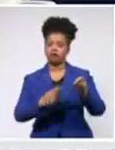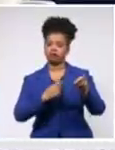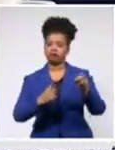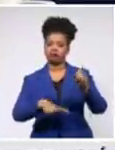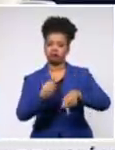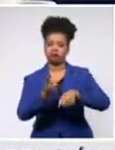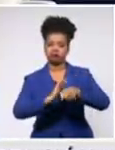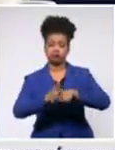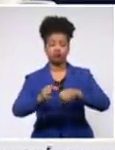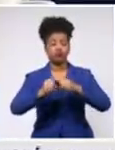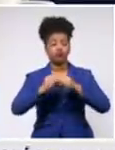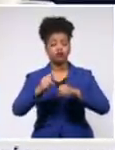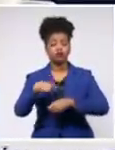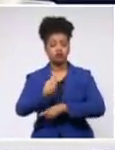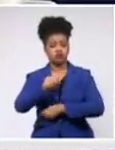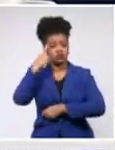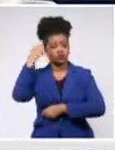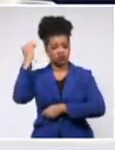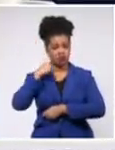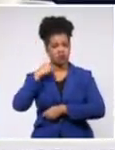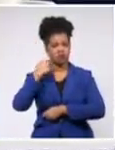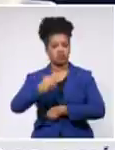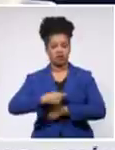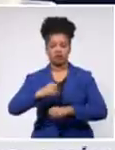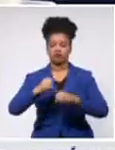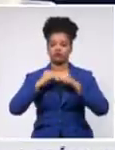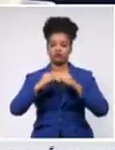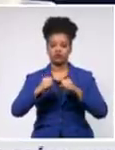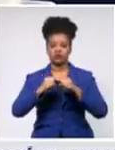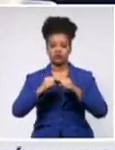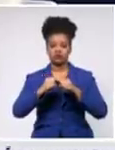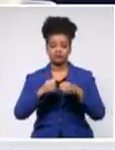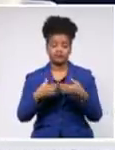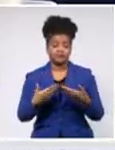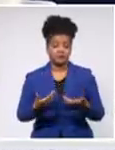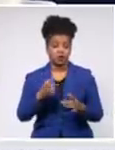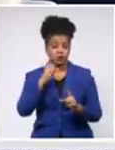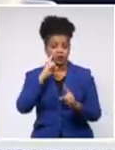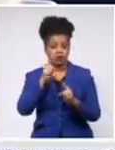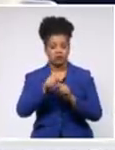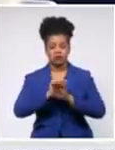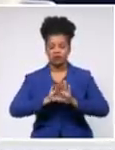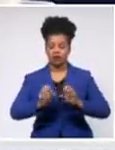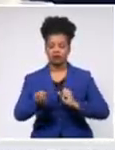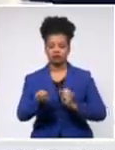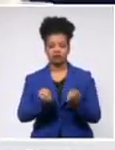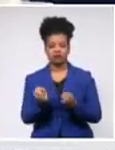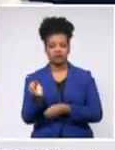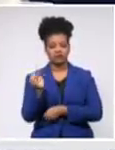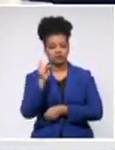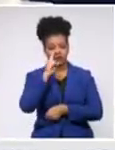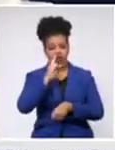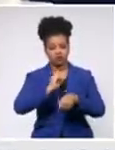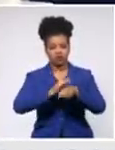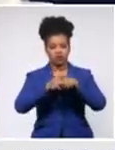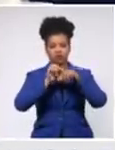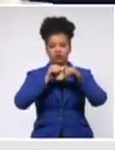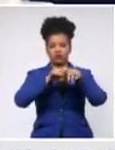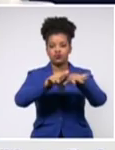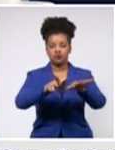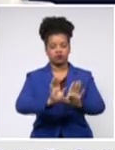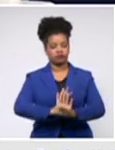como sabemos que tenemos que combatir, para que acabemos de controlar las transmisiones que todavía